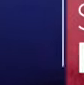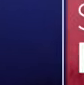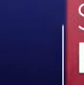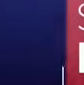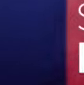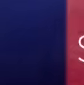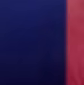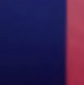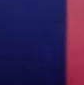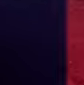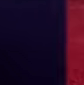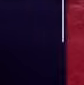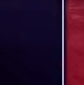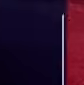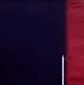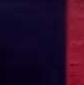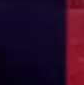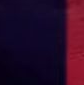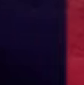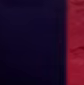Seguimos en alerta por los incendios.